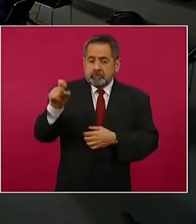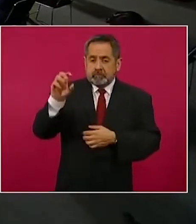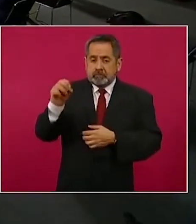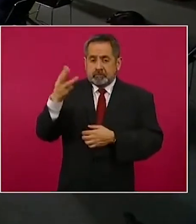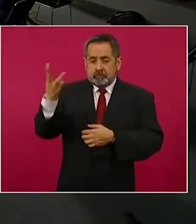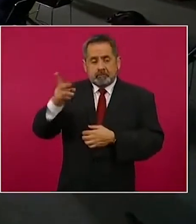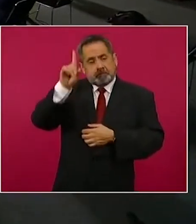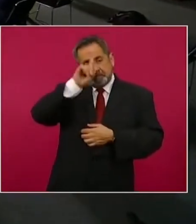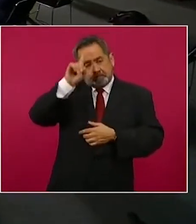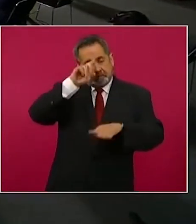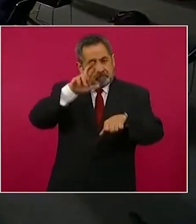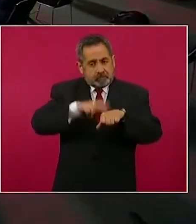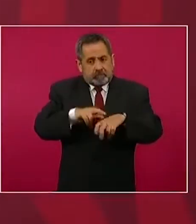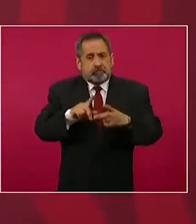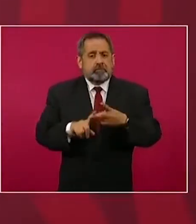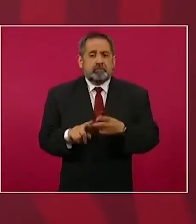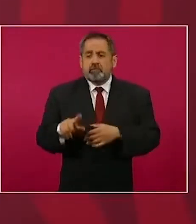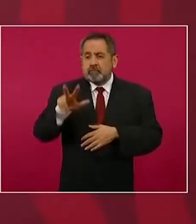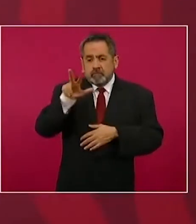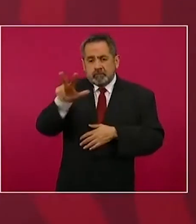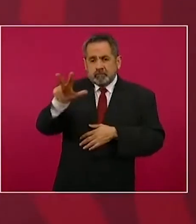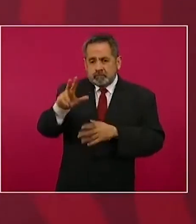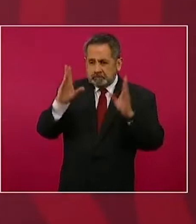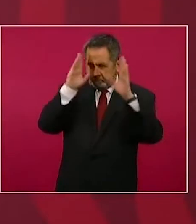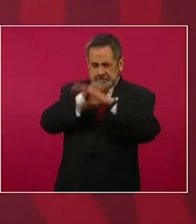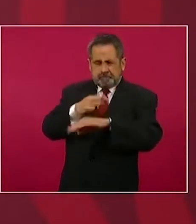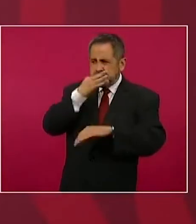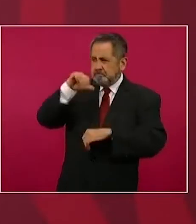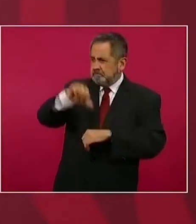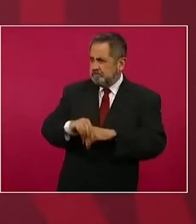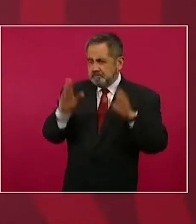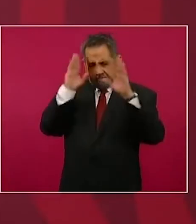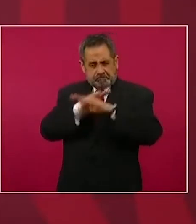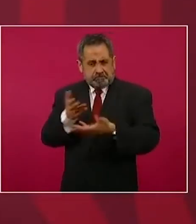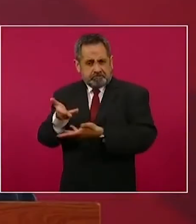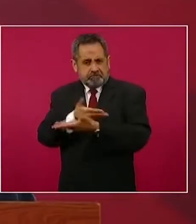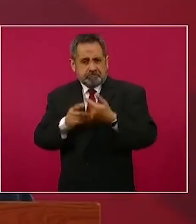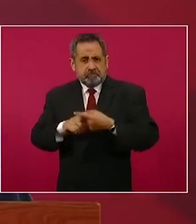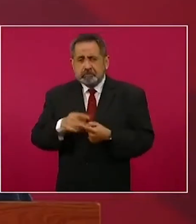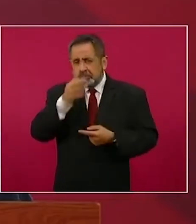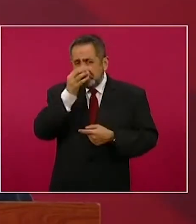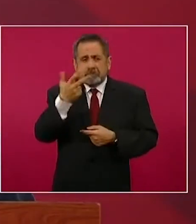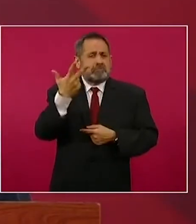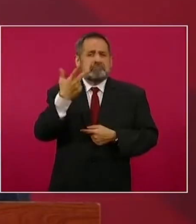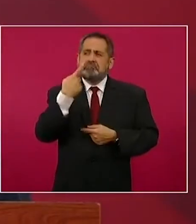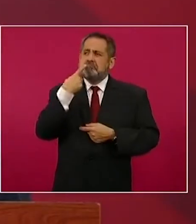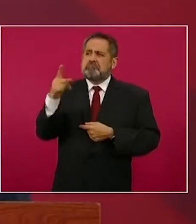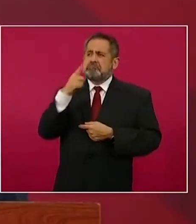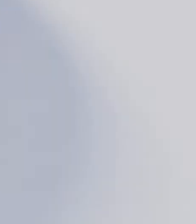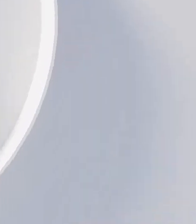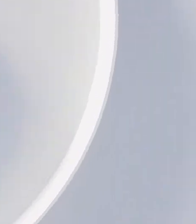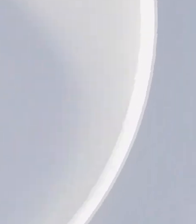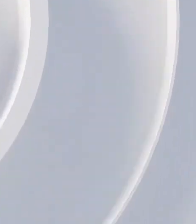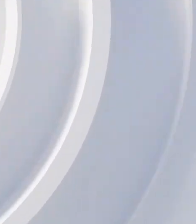en el aeropuerto internacional de la ciudad de mexico porque es la base de operación de aeroméxico expreso